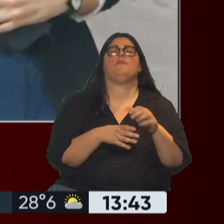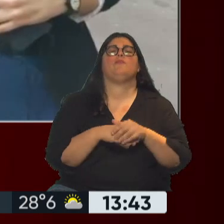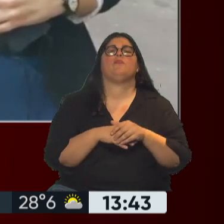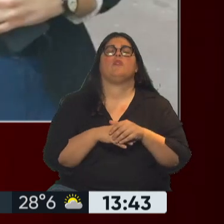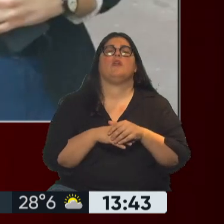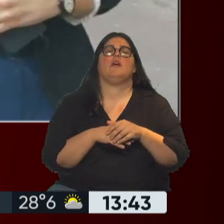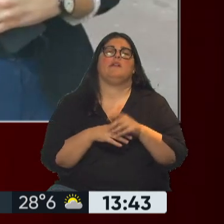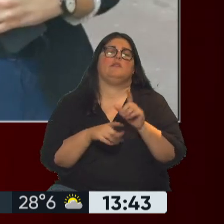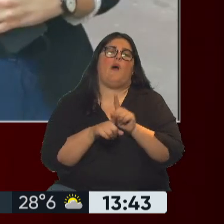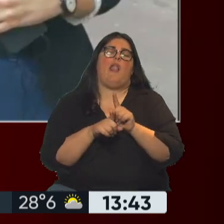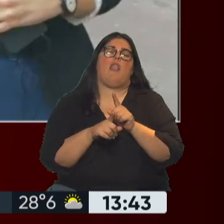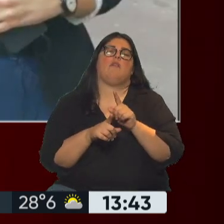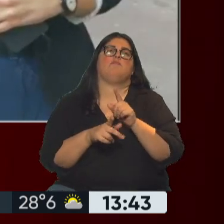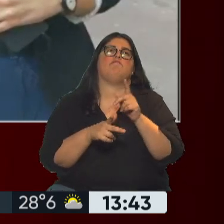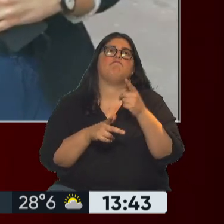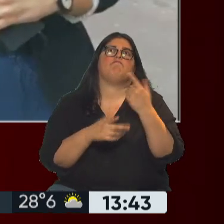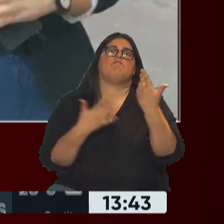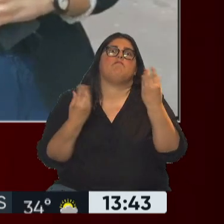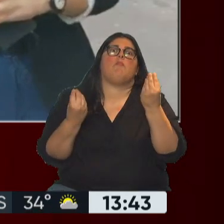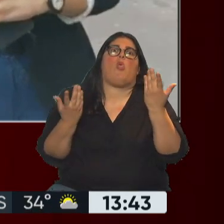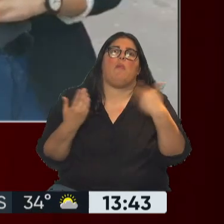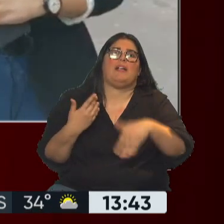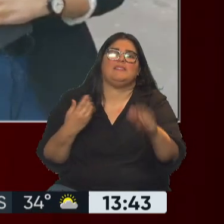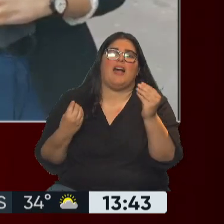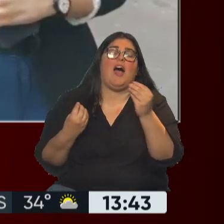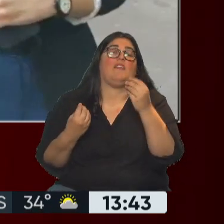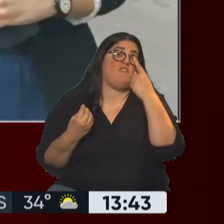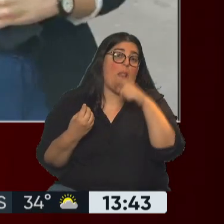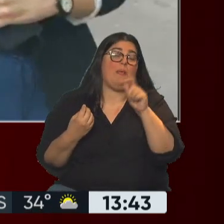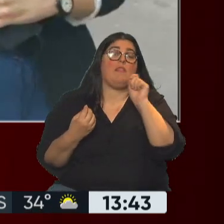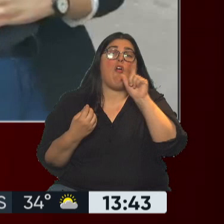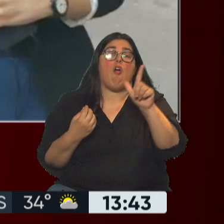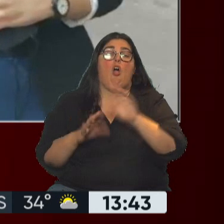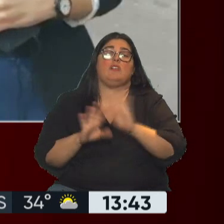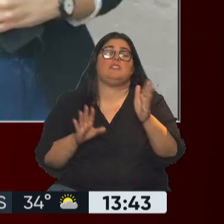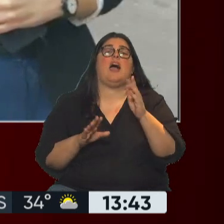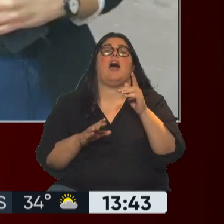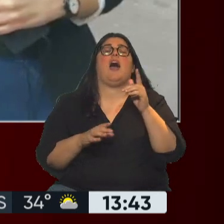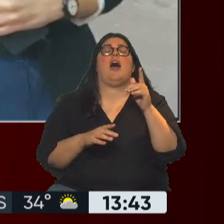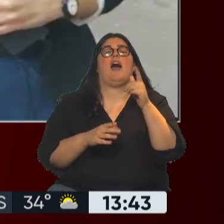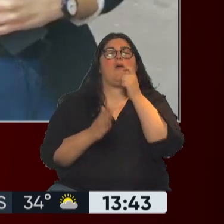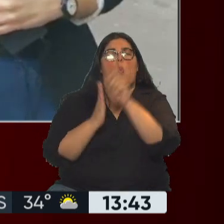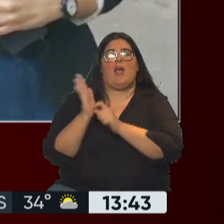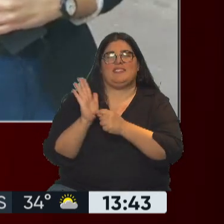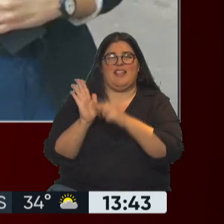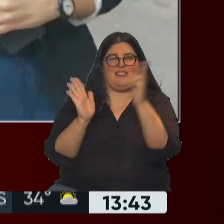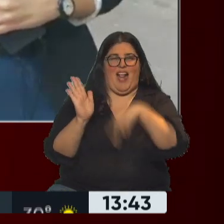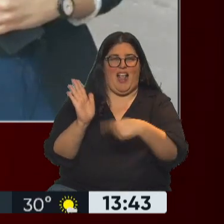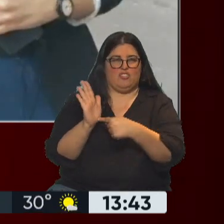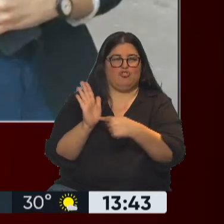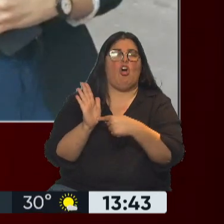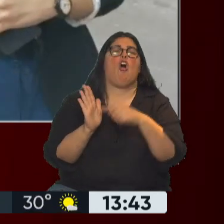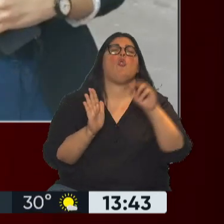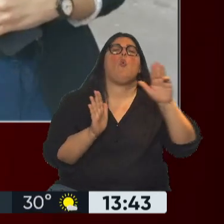un poco adelantándonos a qué podría suceder si finalmente se ratifican los votos, las encuestas que están señalando un